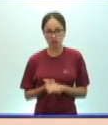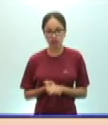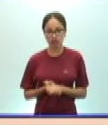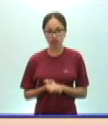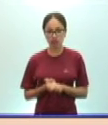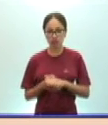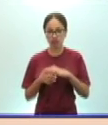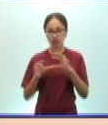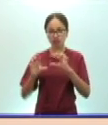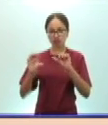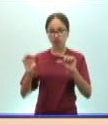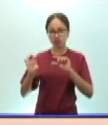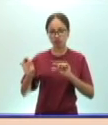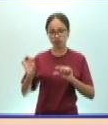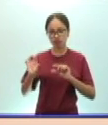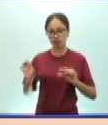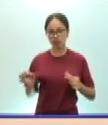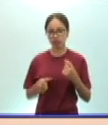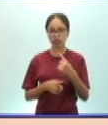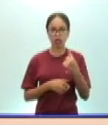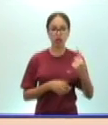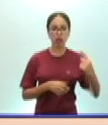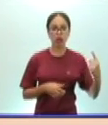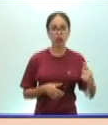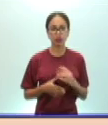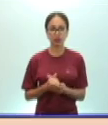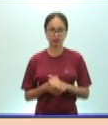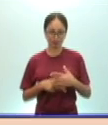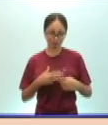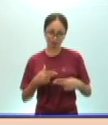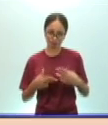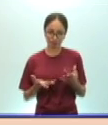flujo de cada una de las operaciones.